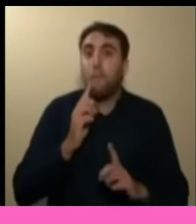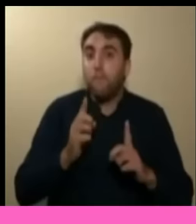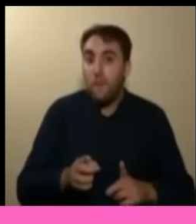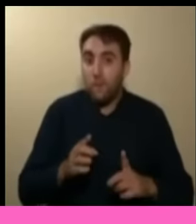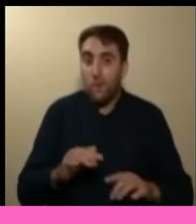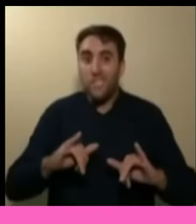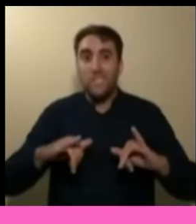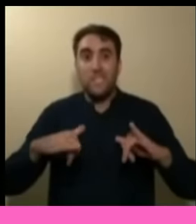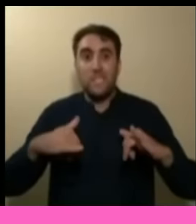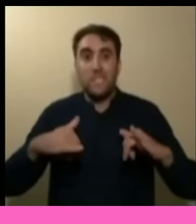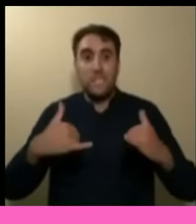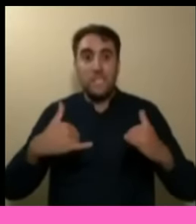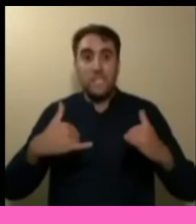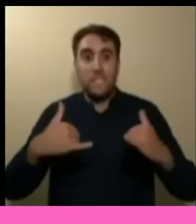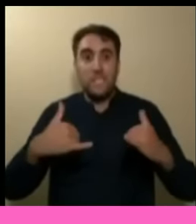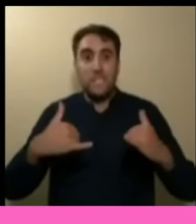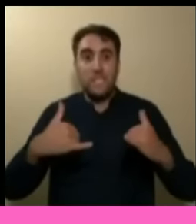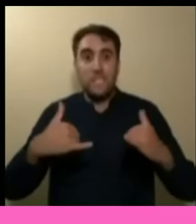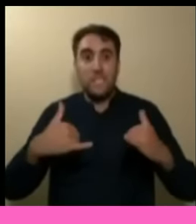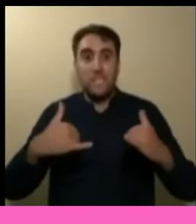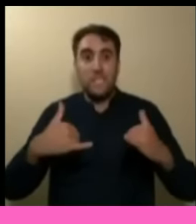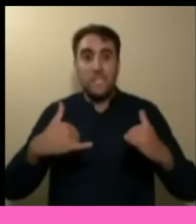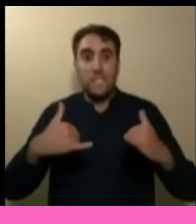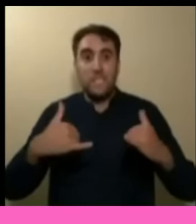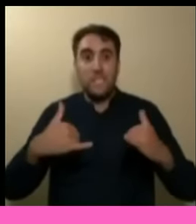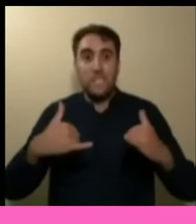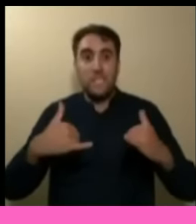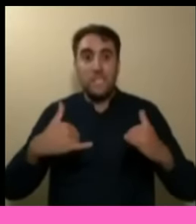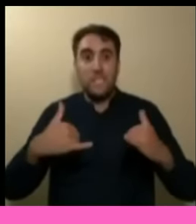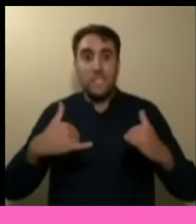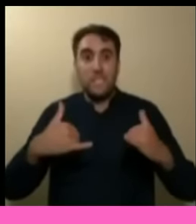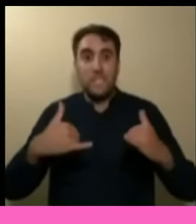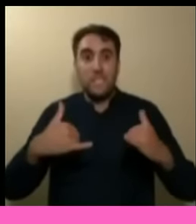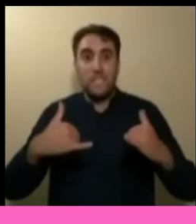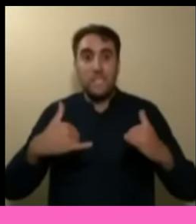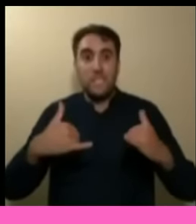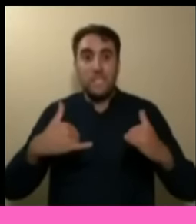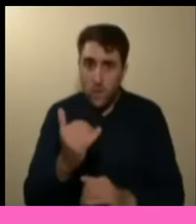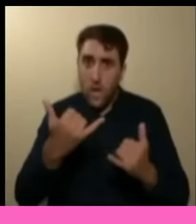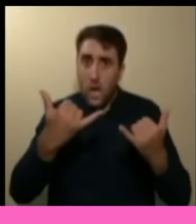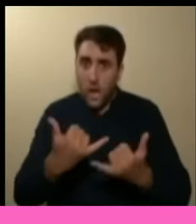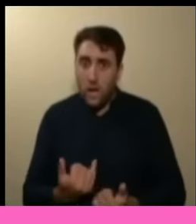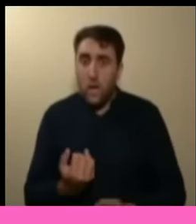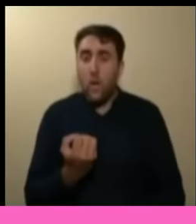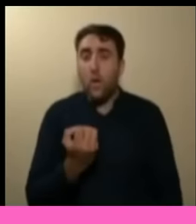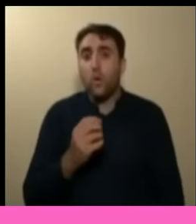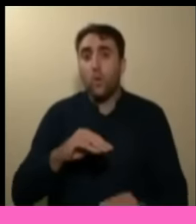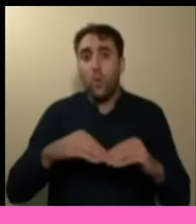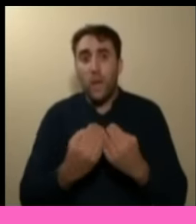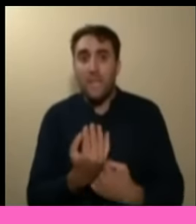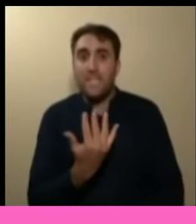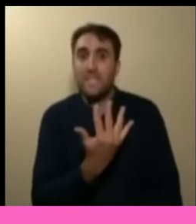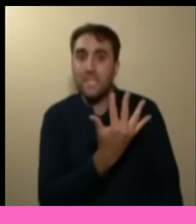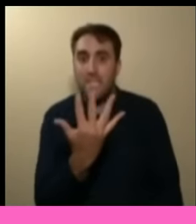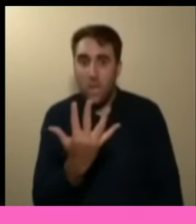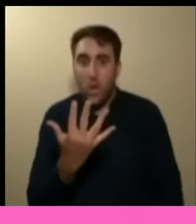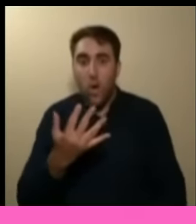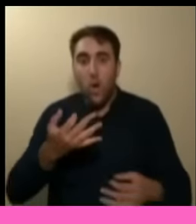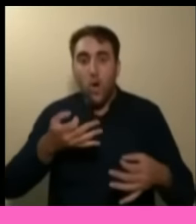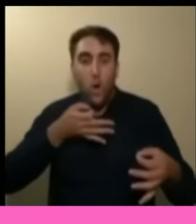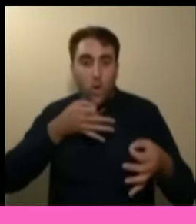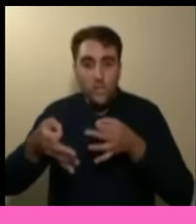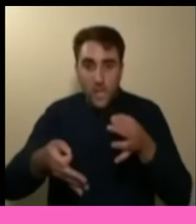donde además está garantizada la representación de los docentes en 2 de los 5 consejeros. Lo